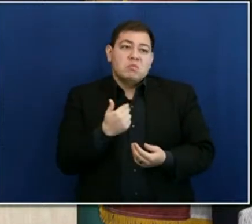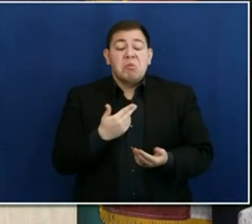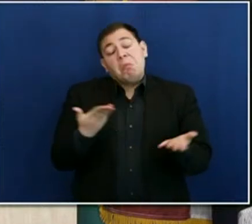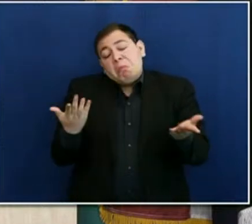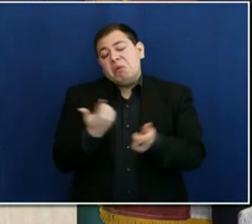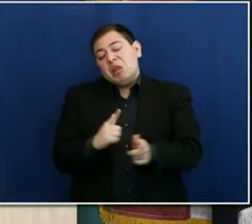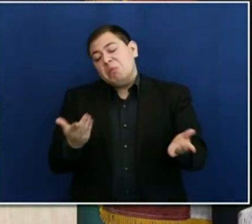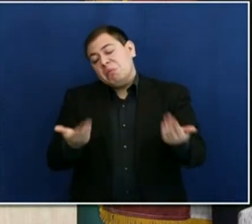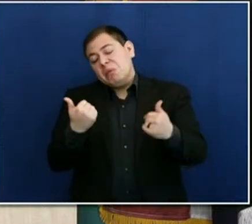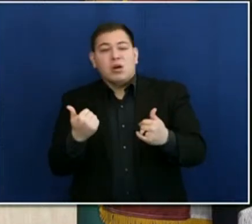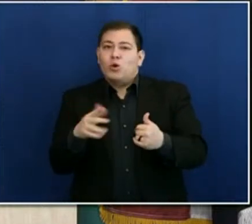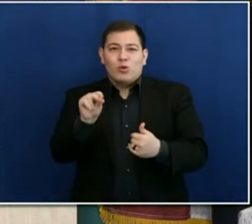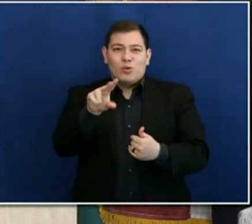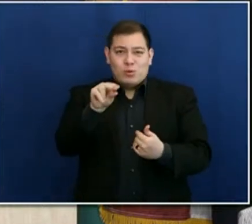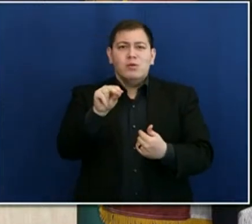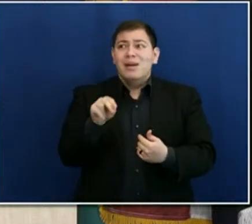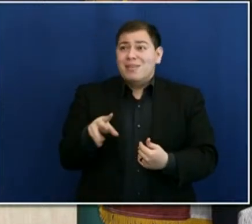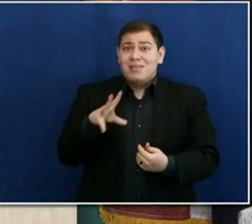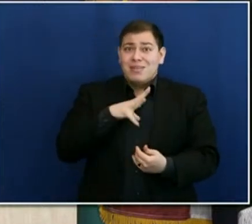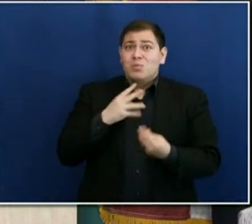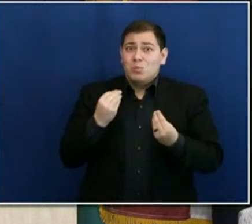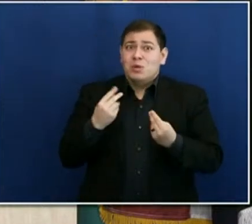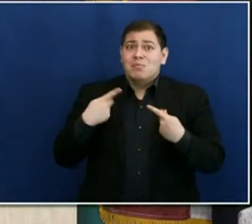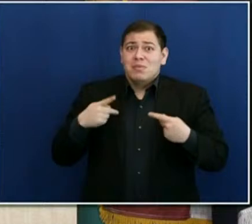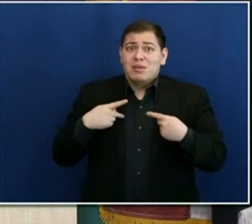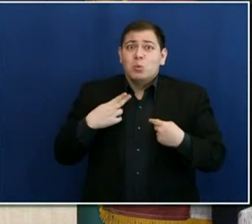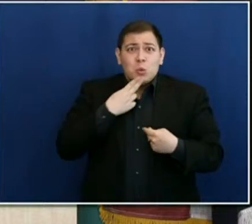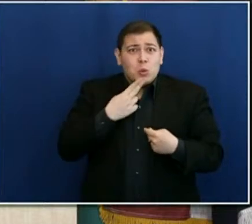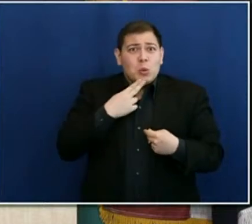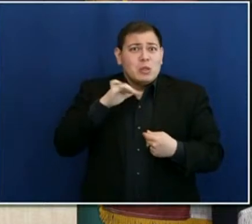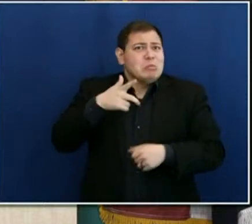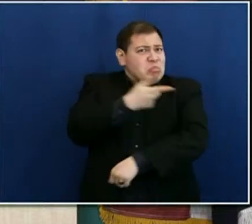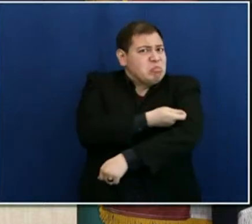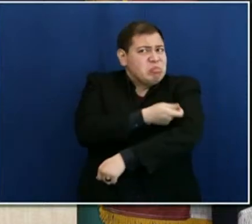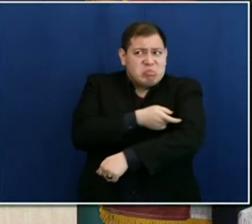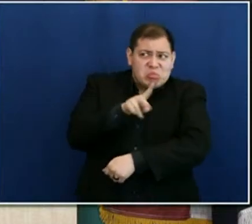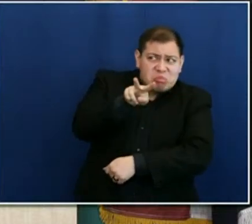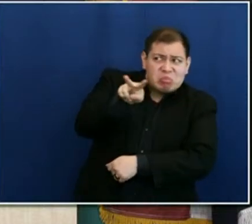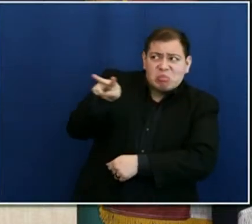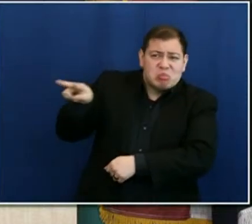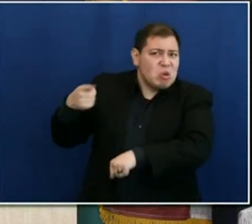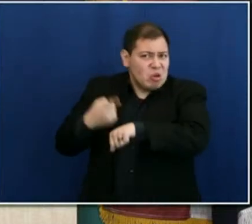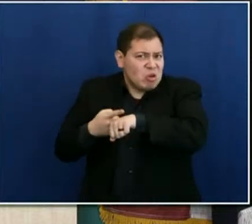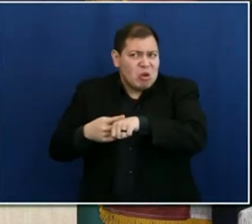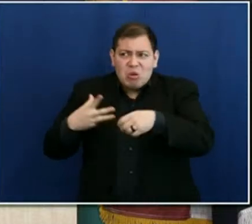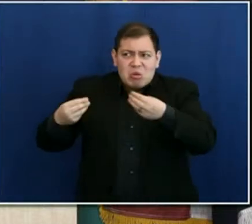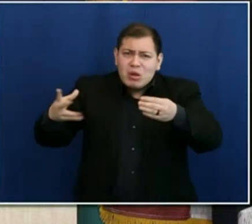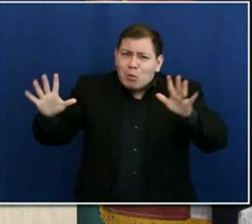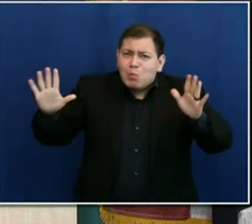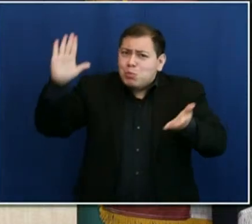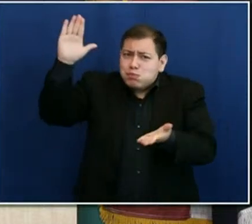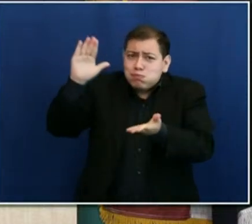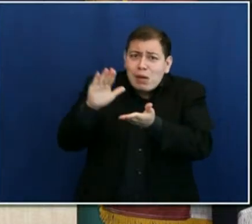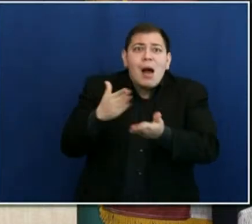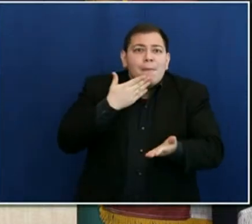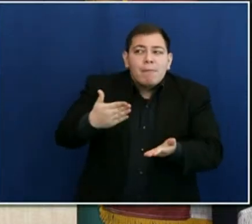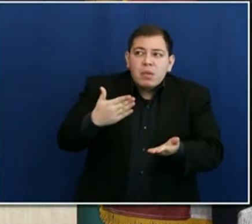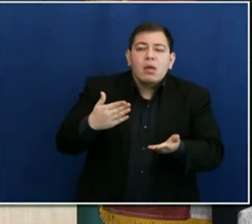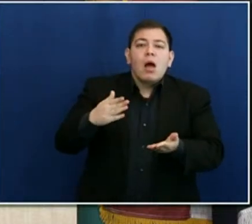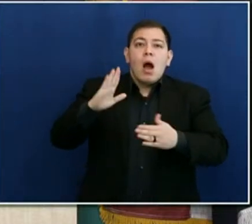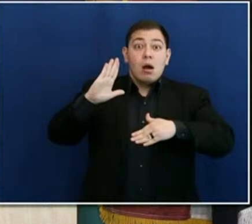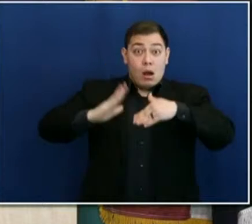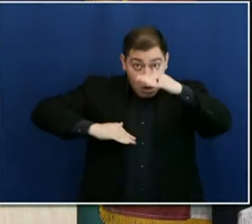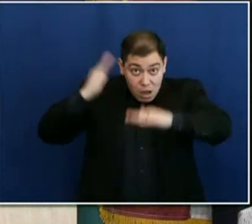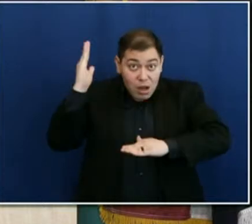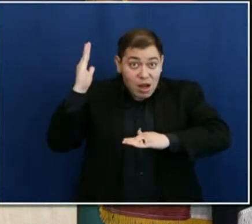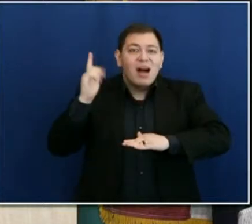pueda llegar y tener su vacuna. Así que si ves, por ejemplo, San Isidro, pues como hemos mencionado, ya